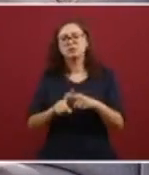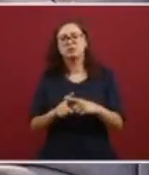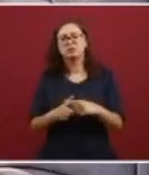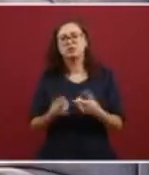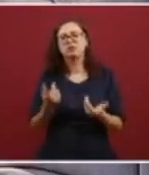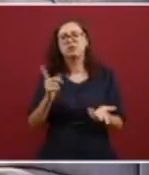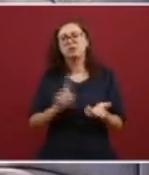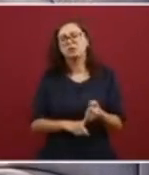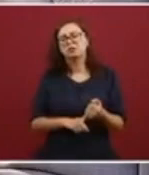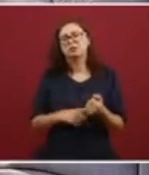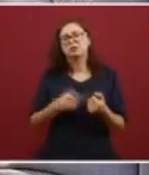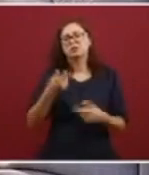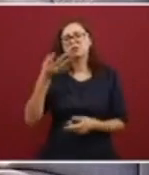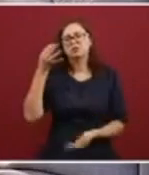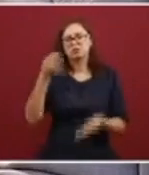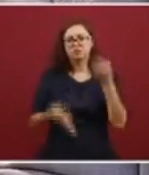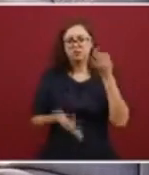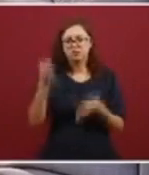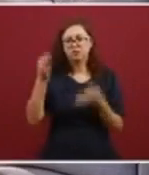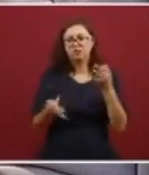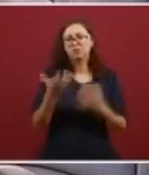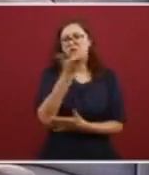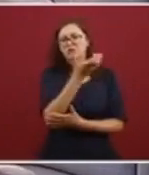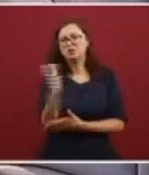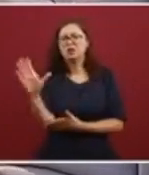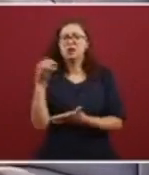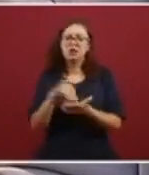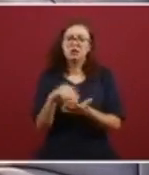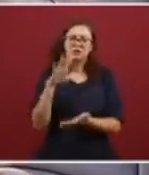Tribunal Agrario, el Registro Agrario Nacional,